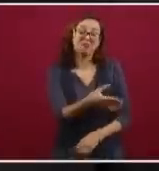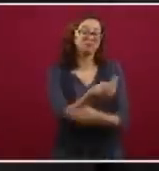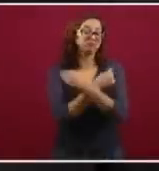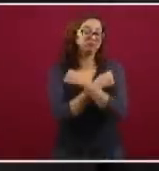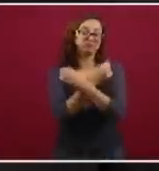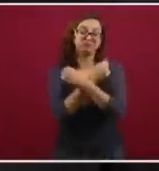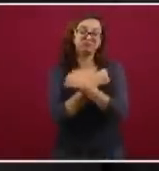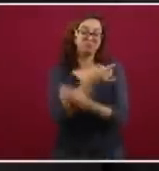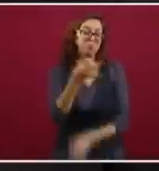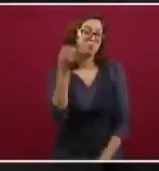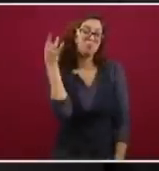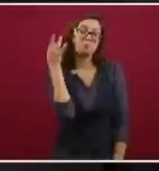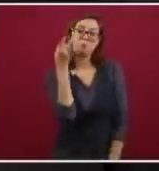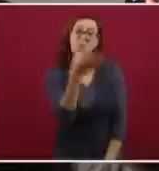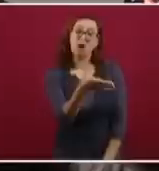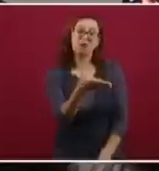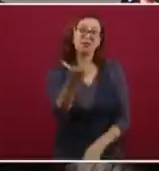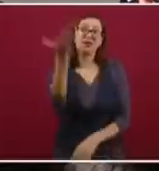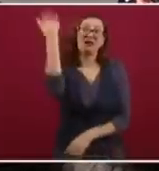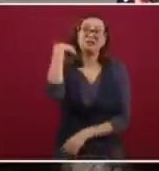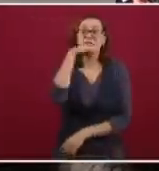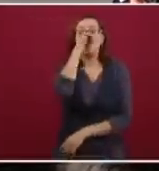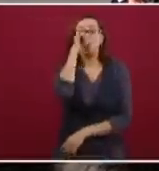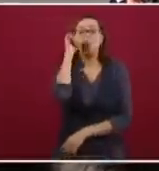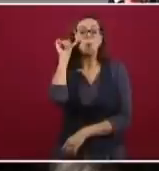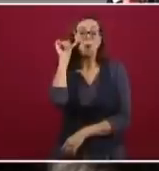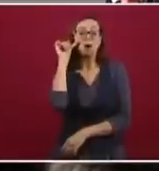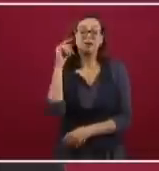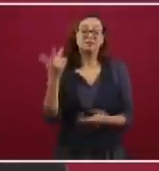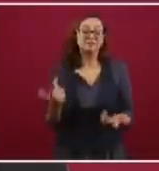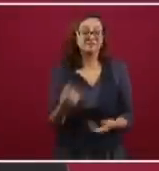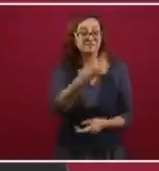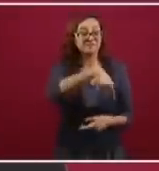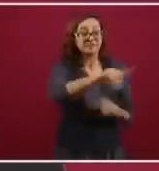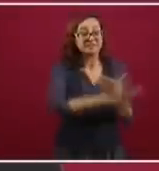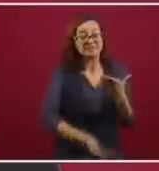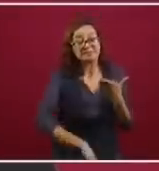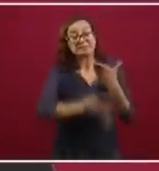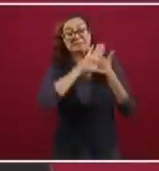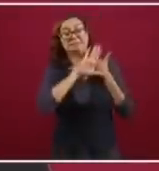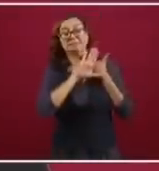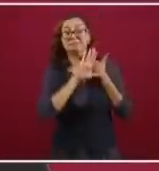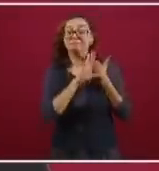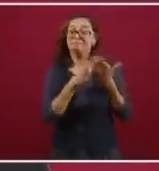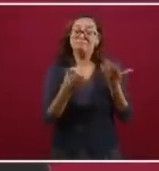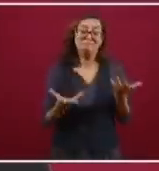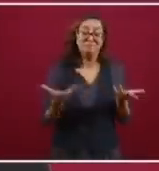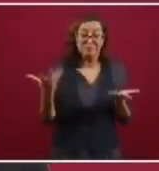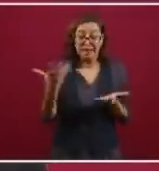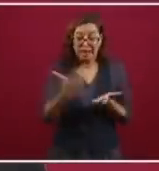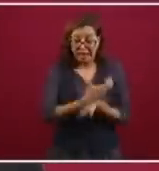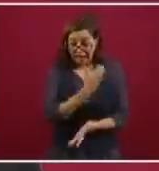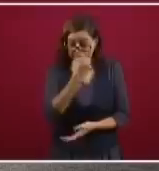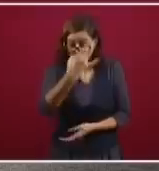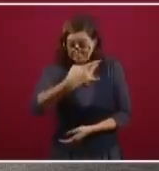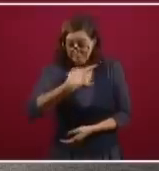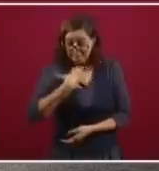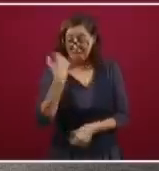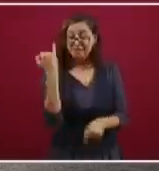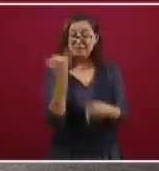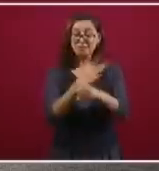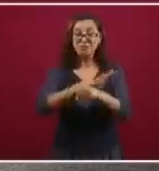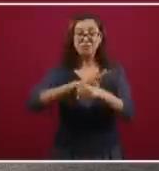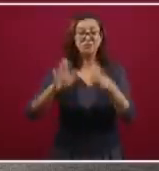moralmente. Como decía Juárez, el triunfo de la reacción es moralmente imposible.